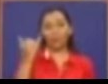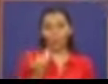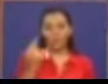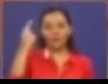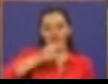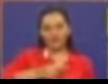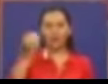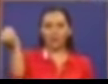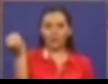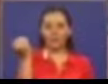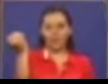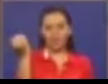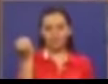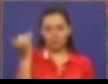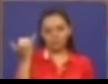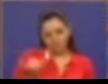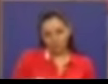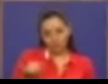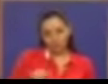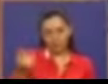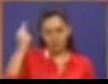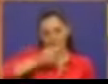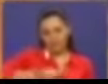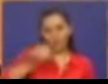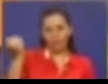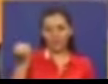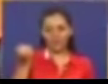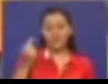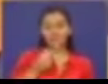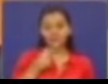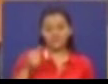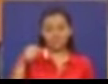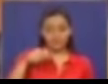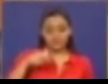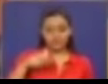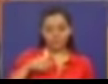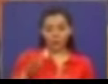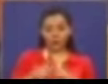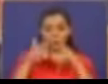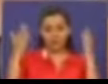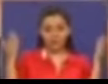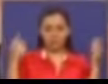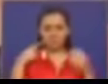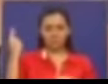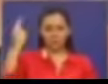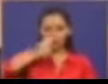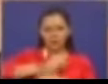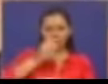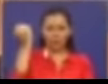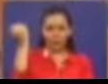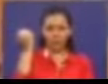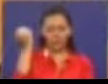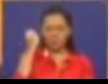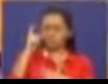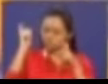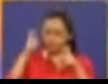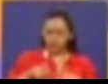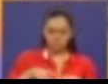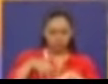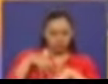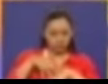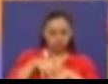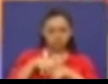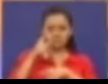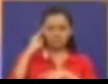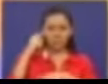como hay jubilados que hacen politiquería, ya sacó El Comercio un diario que los jubilados se pliegan al paro nacional el 13 de